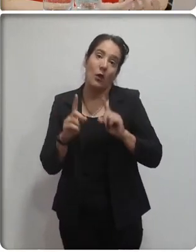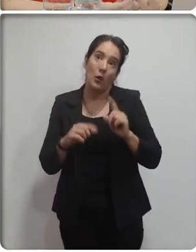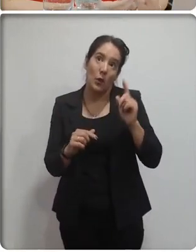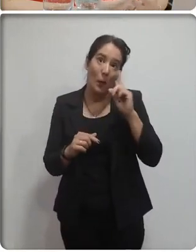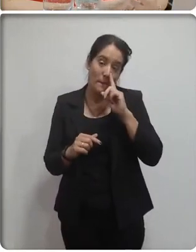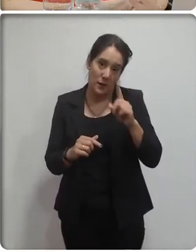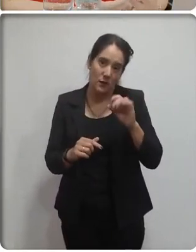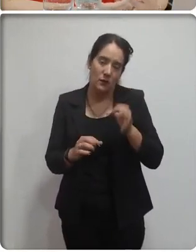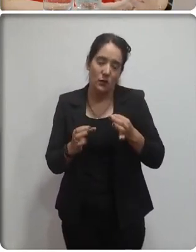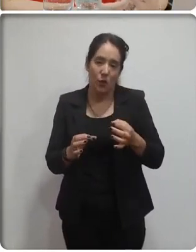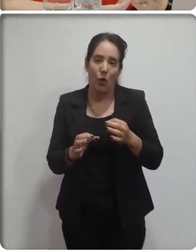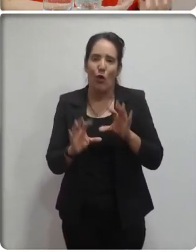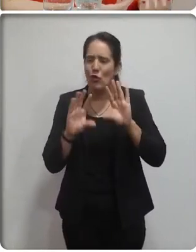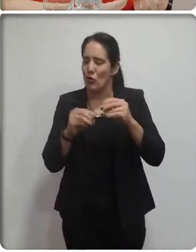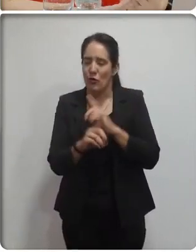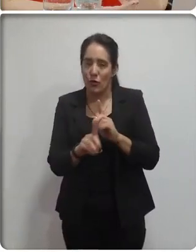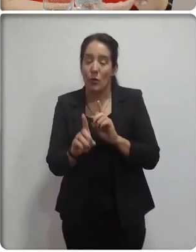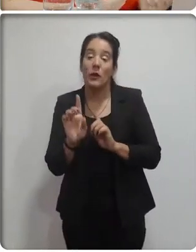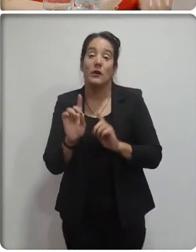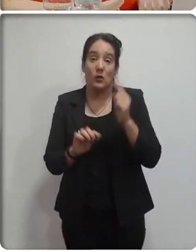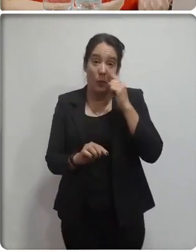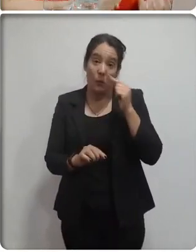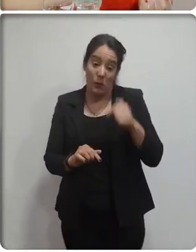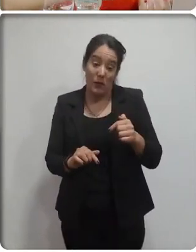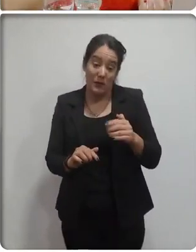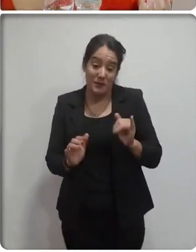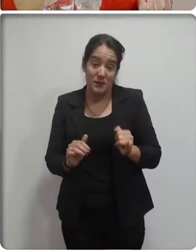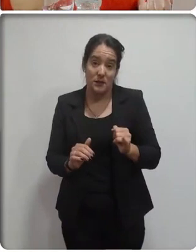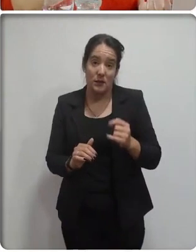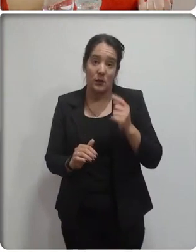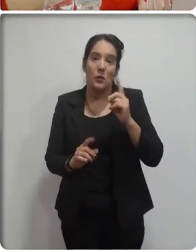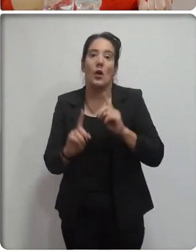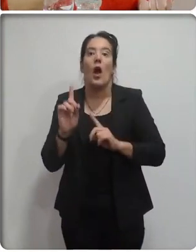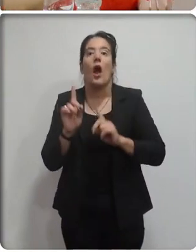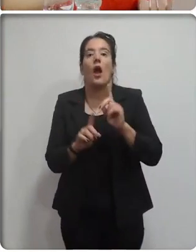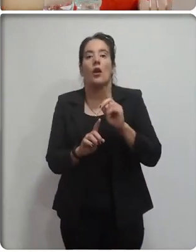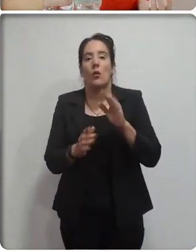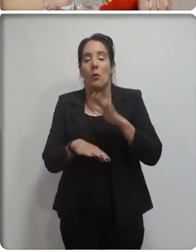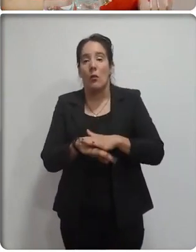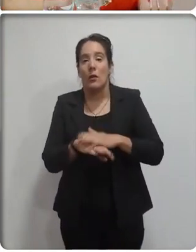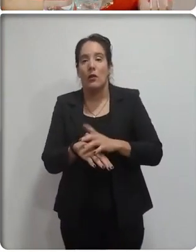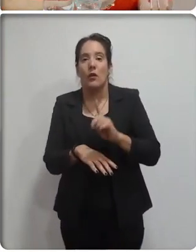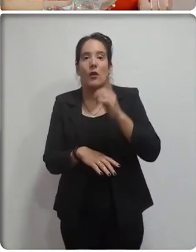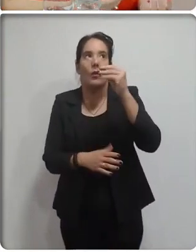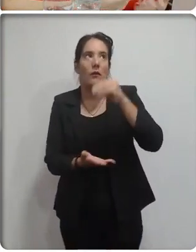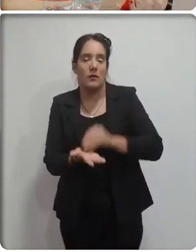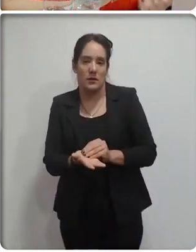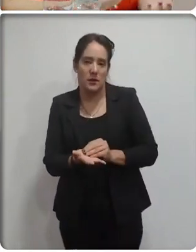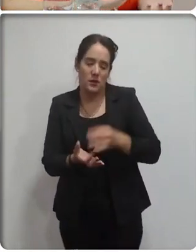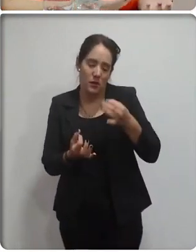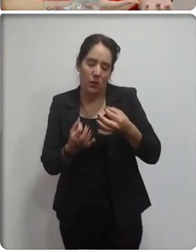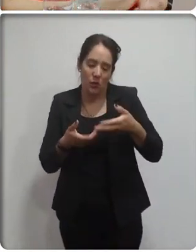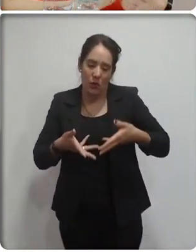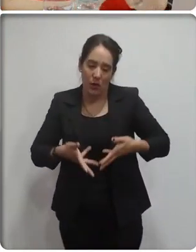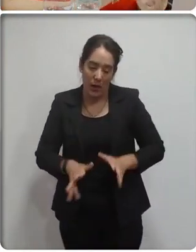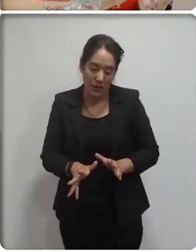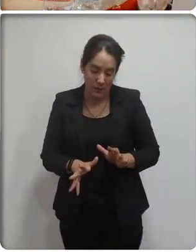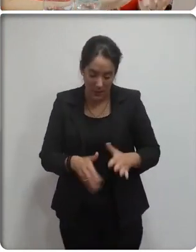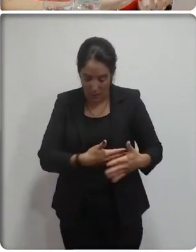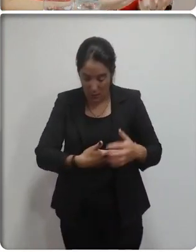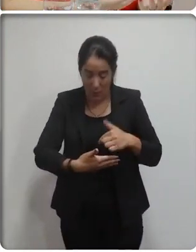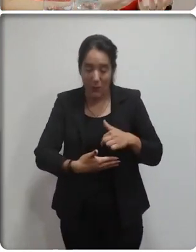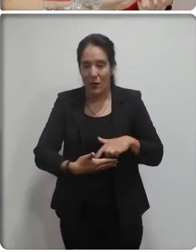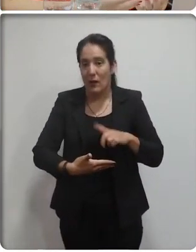tiene todos, pero bueno, va a llegar un momento que hay un caso que nos toca por primera vez en el país, que nace ese chiquito con